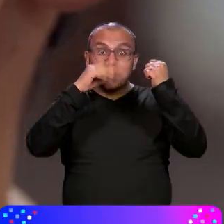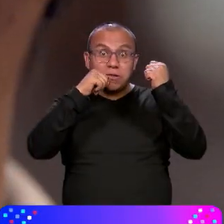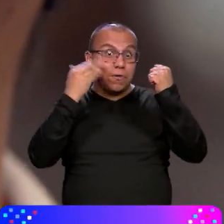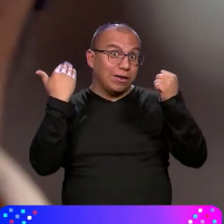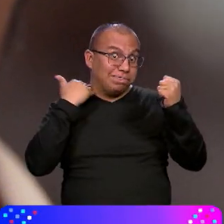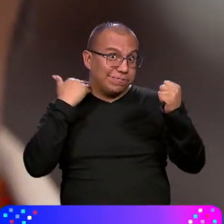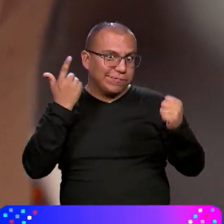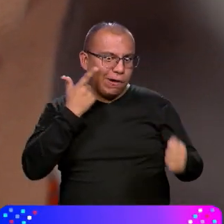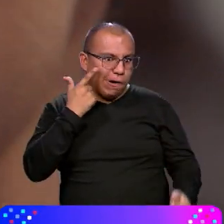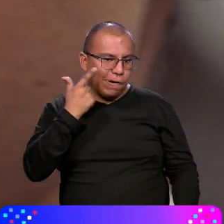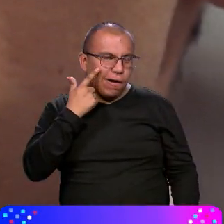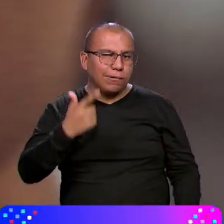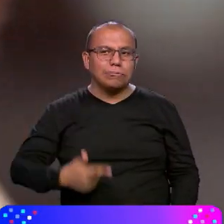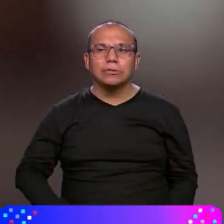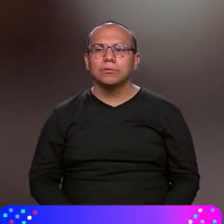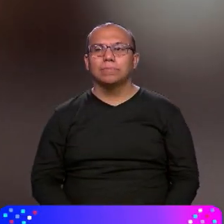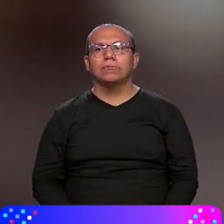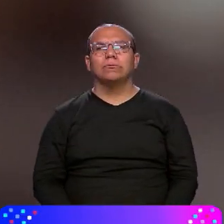piñata.